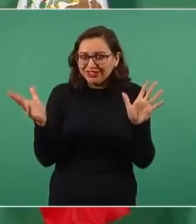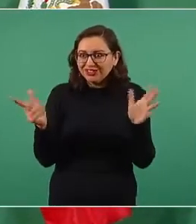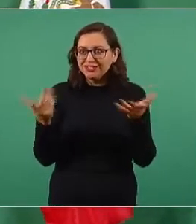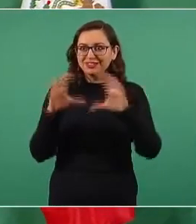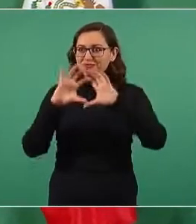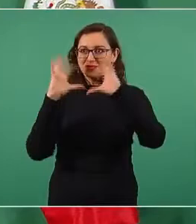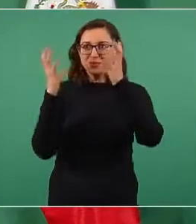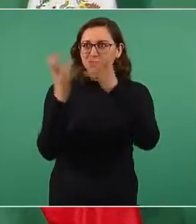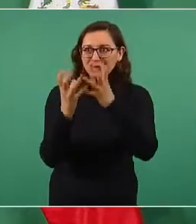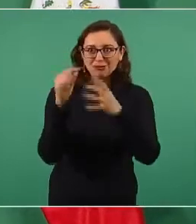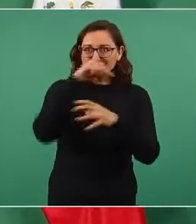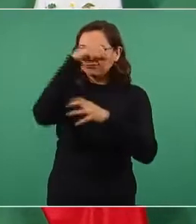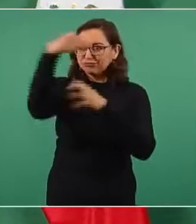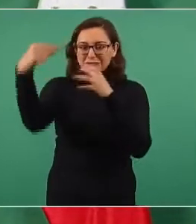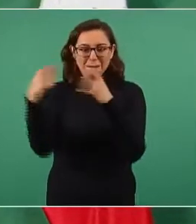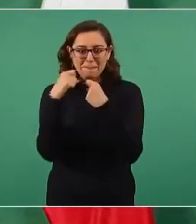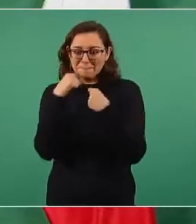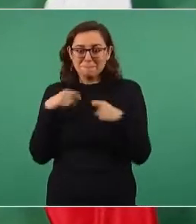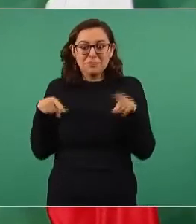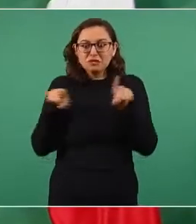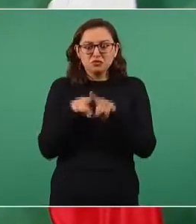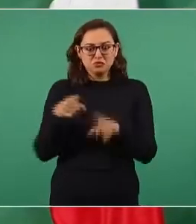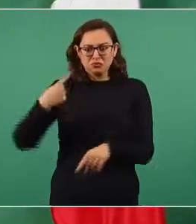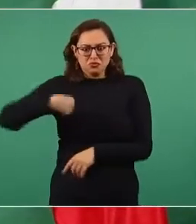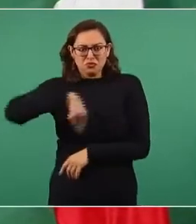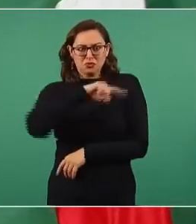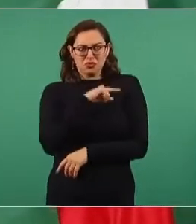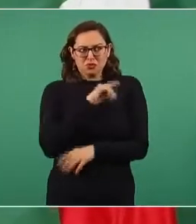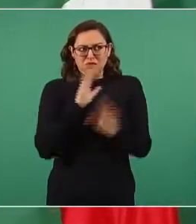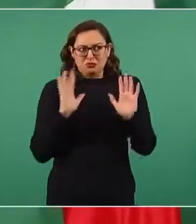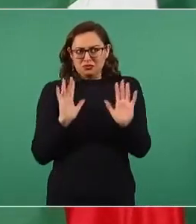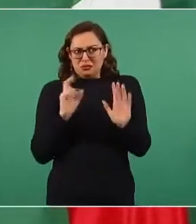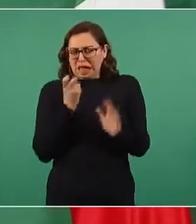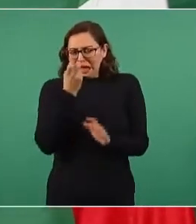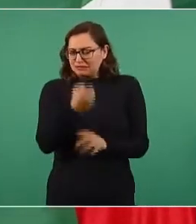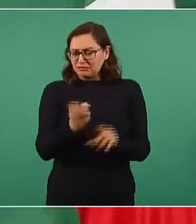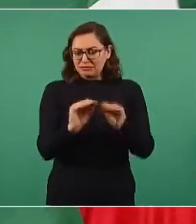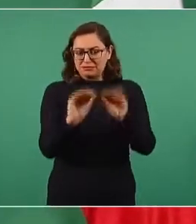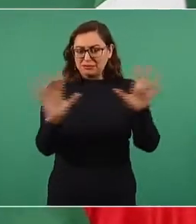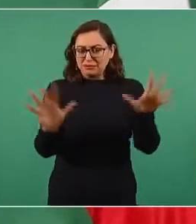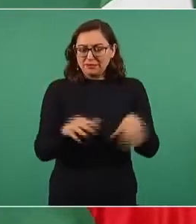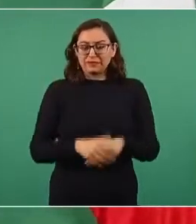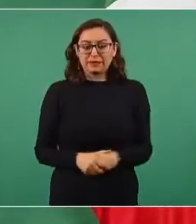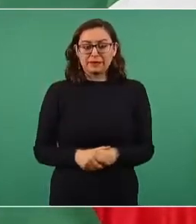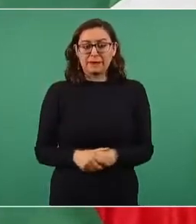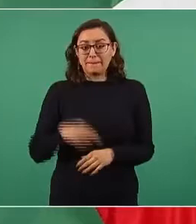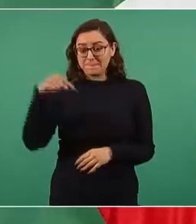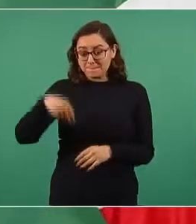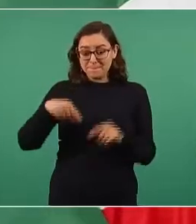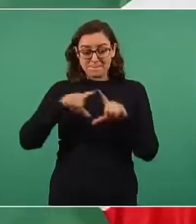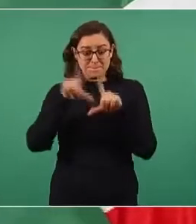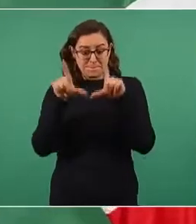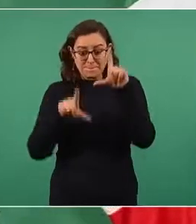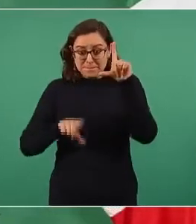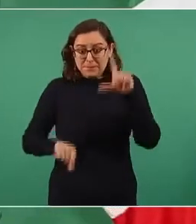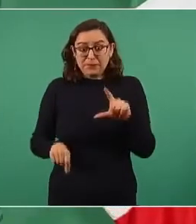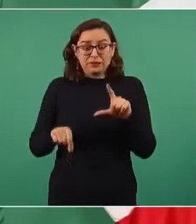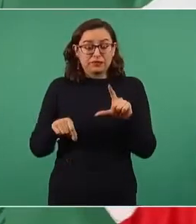Estados Unidos. No estamos en otra posición. Y lo mismo te diría yo, México es uno de los países más abiertos del